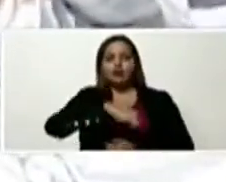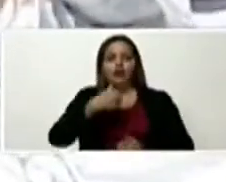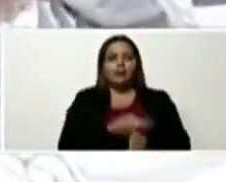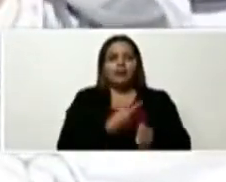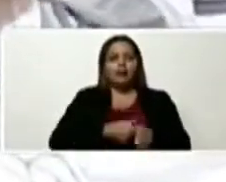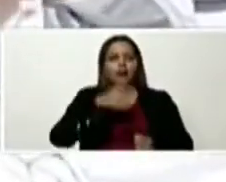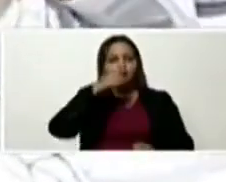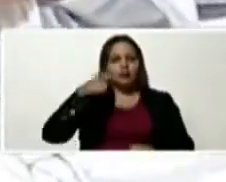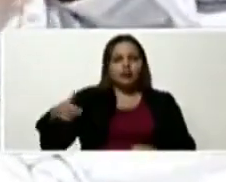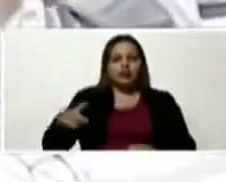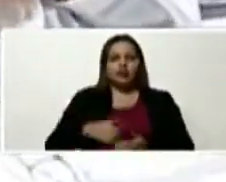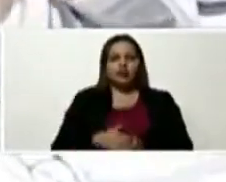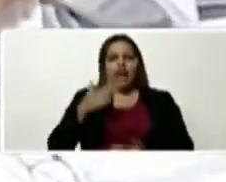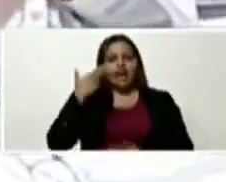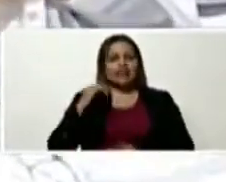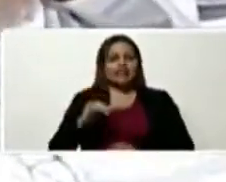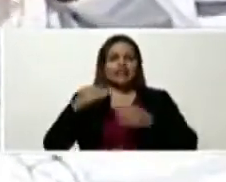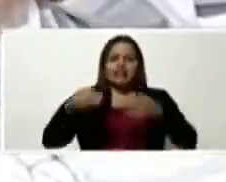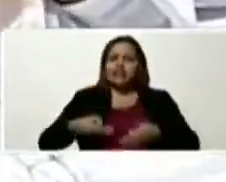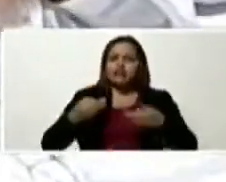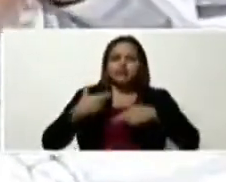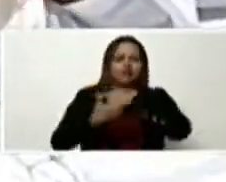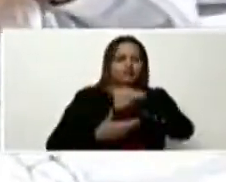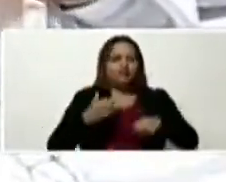Haití, eternamente rebelde.